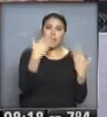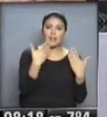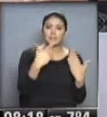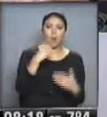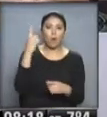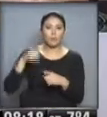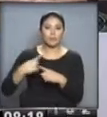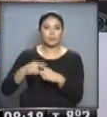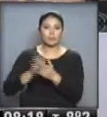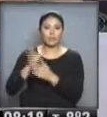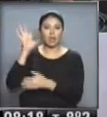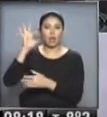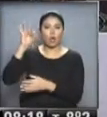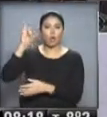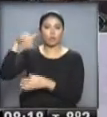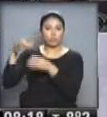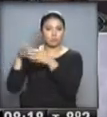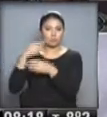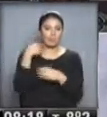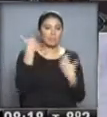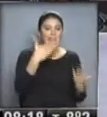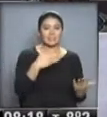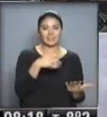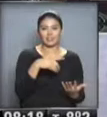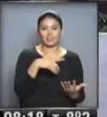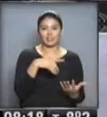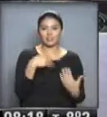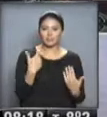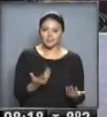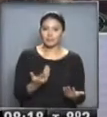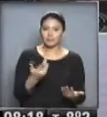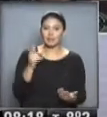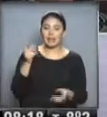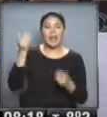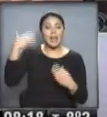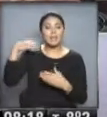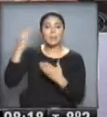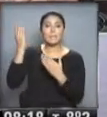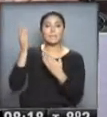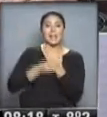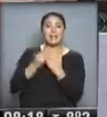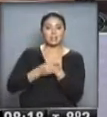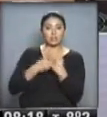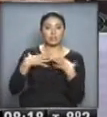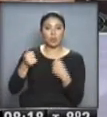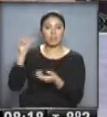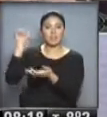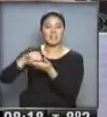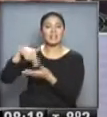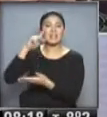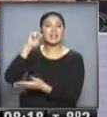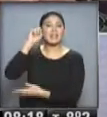un funcionario de naciones unidas- que fue justamente ministro de salud en nigeria y ha sido